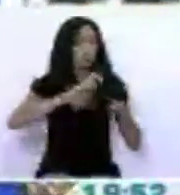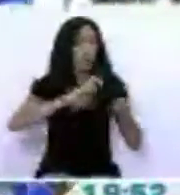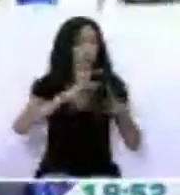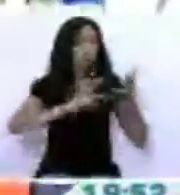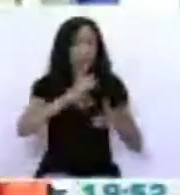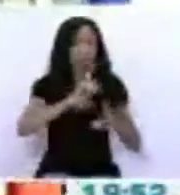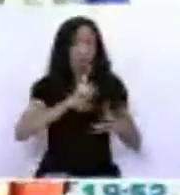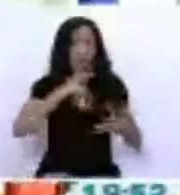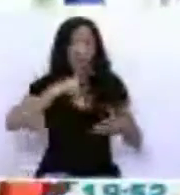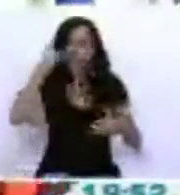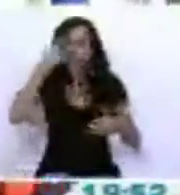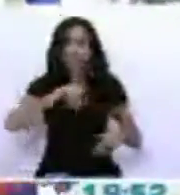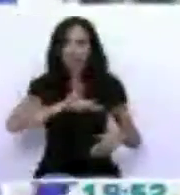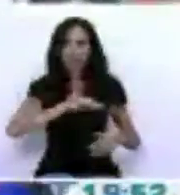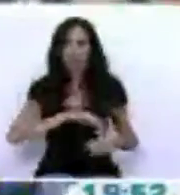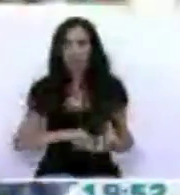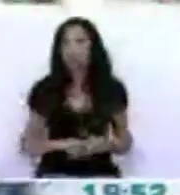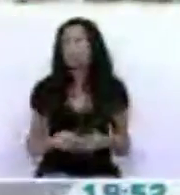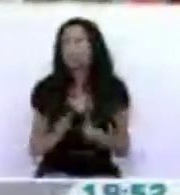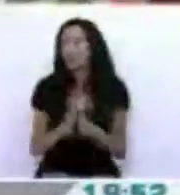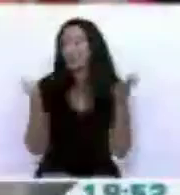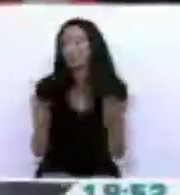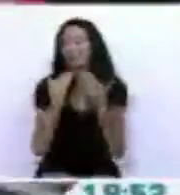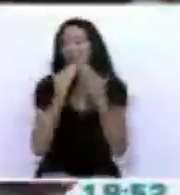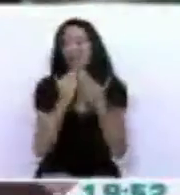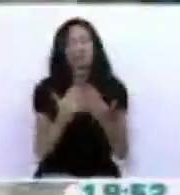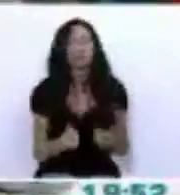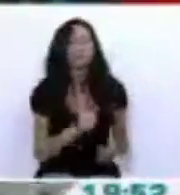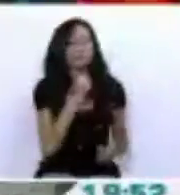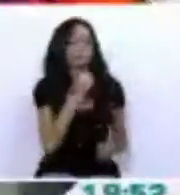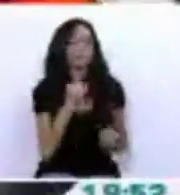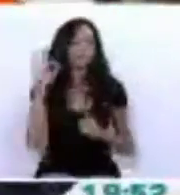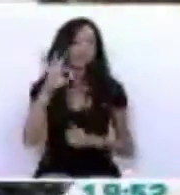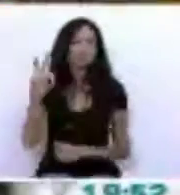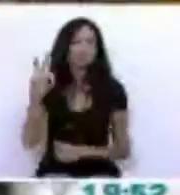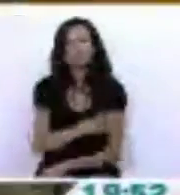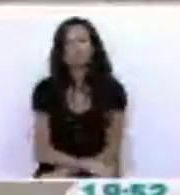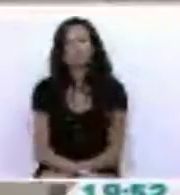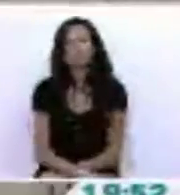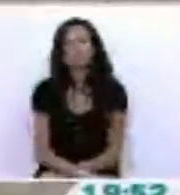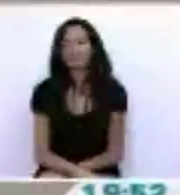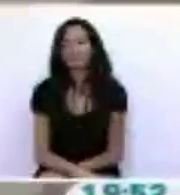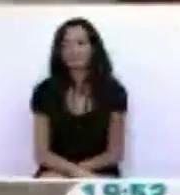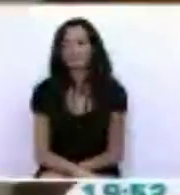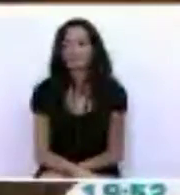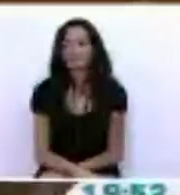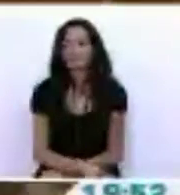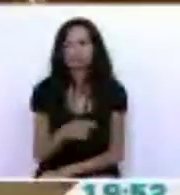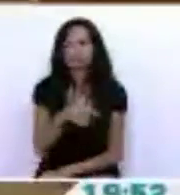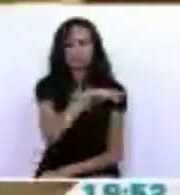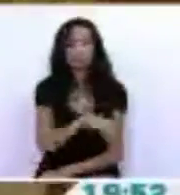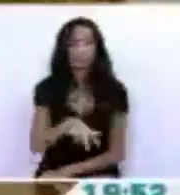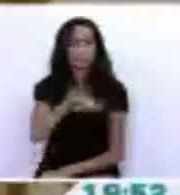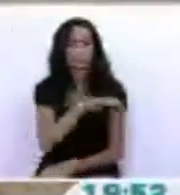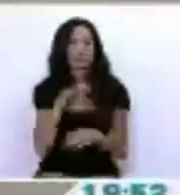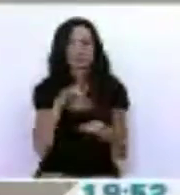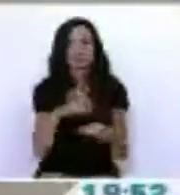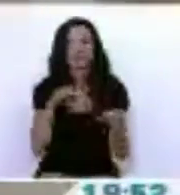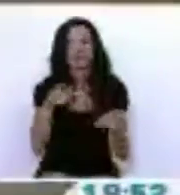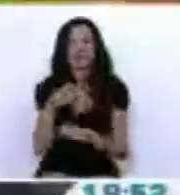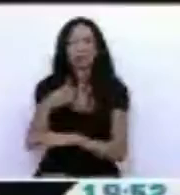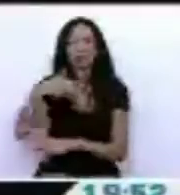Muchísimas gracias, mucho ánimo. Muchas gracias, María Ángeles. De nada. Hasta luego. Bueno, Julián, Santa Elena, este es mi barrio de toda la vida. Vamos aquí donde la María a